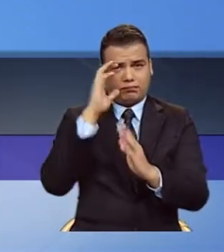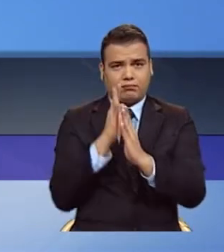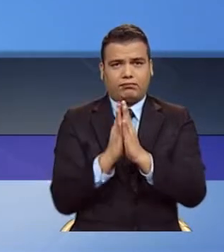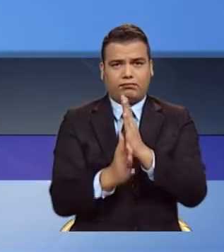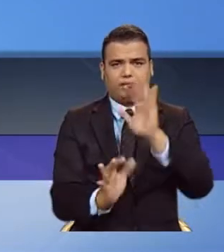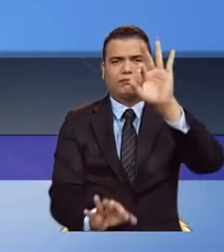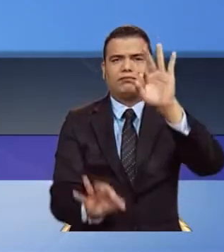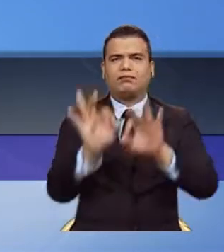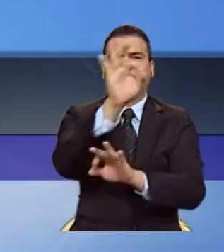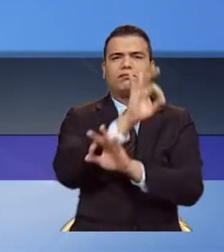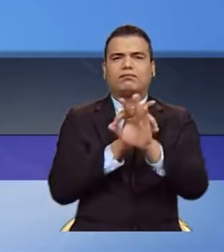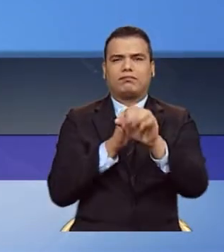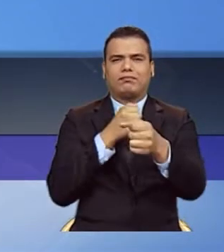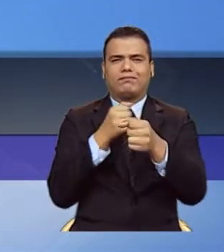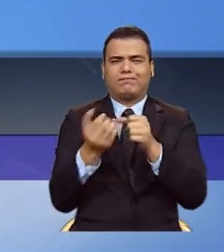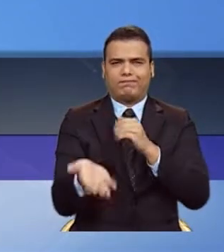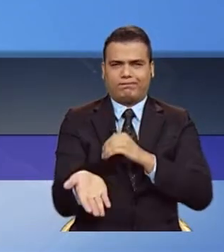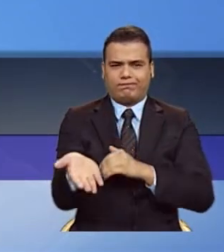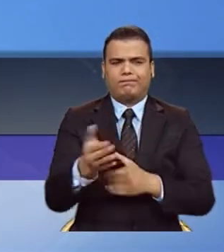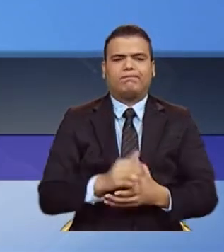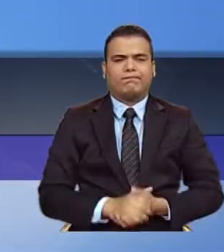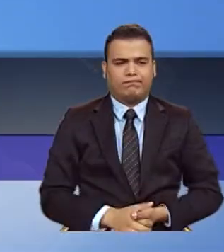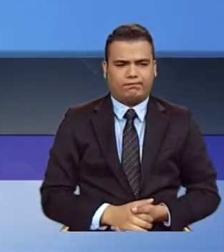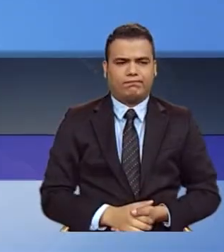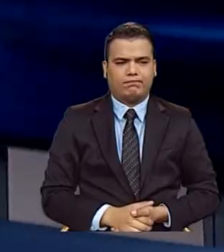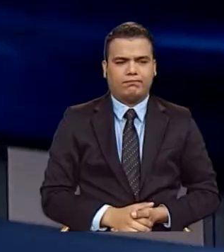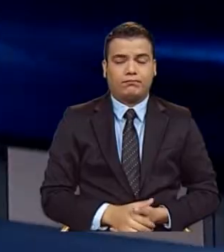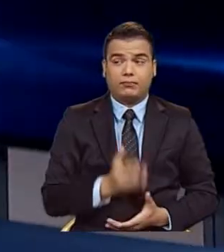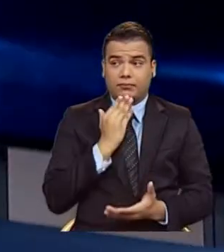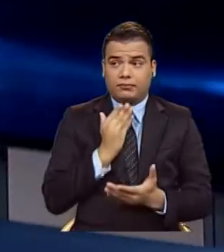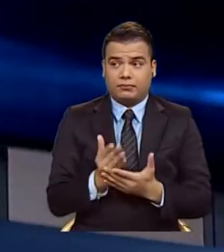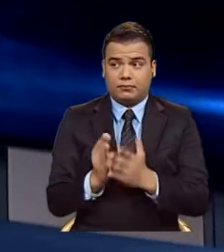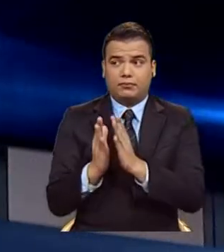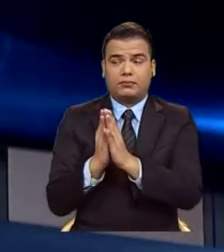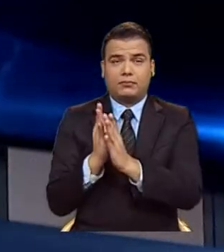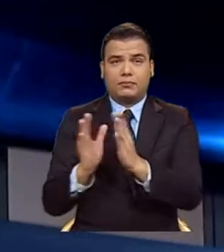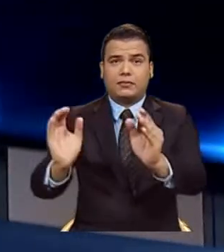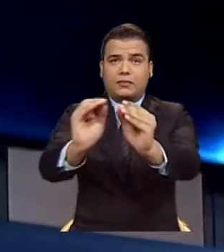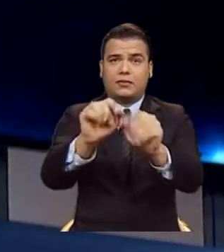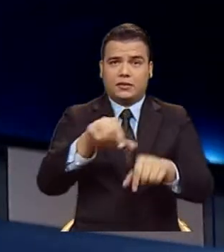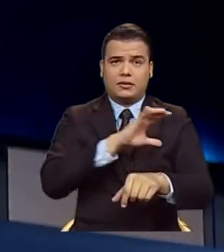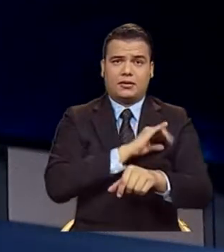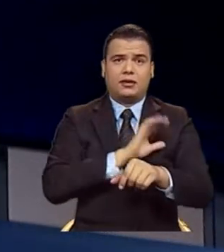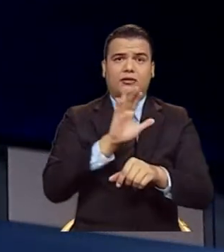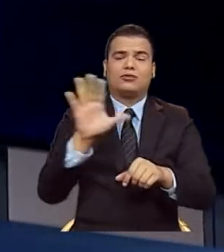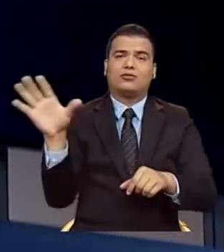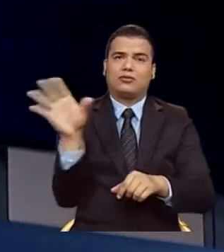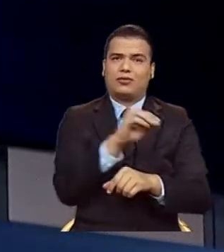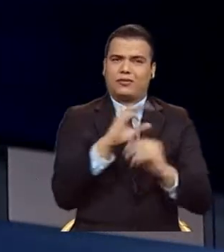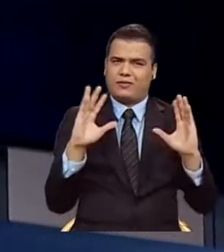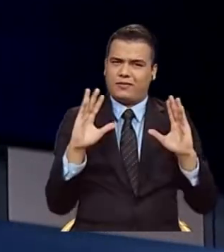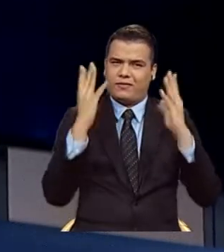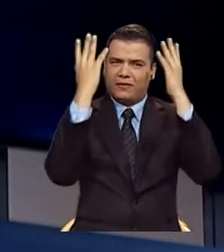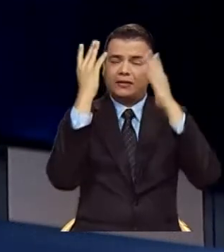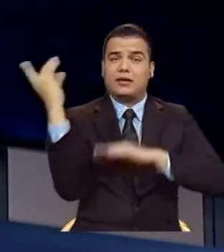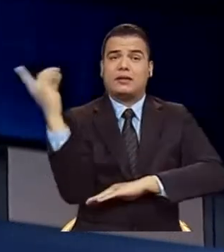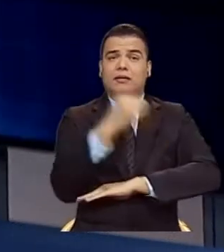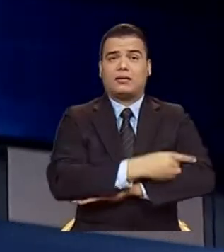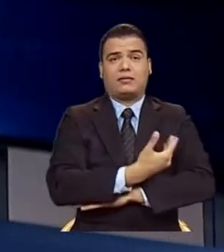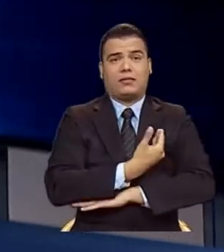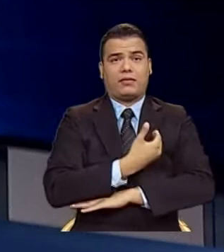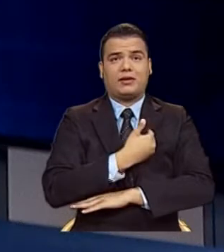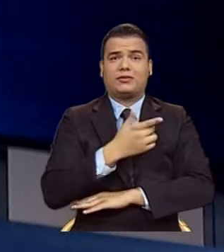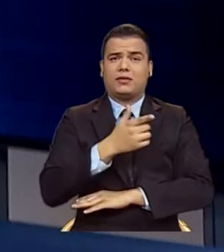información en Telepacífico Noticias, más cerca de la región. Gracias, Wilson. Los caleños celebraron hoy la rumba del Día de las Madres